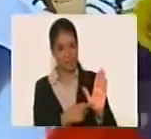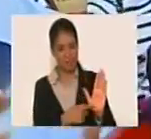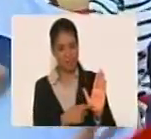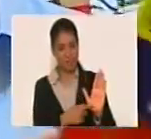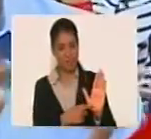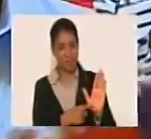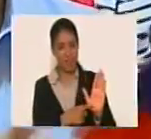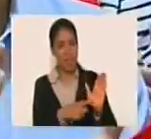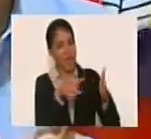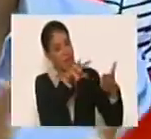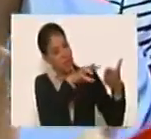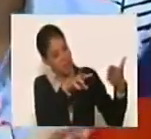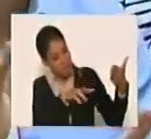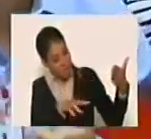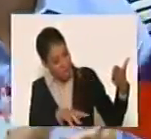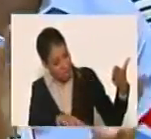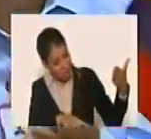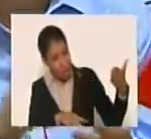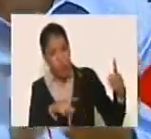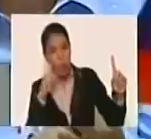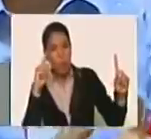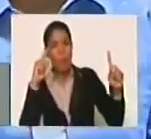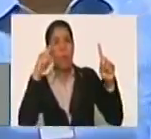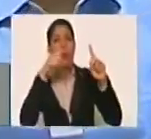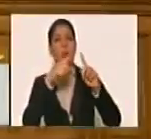Cuando uno ve el objeto de la ley,